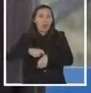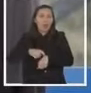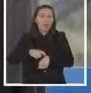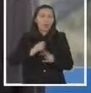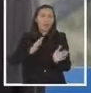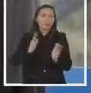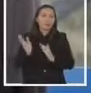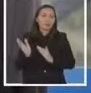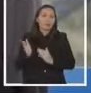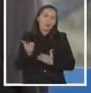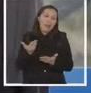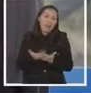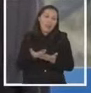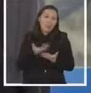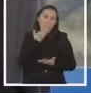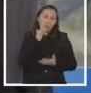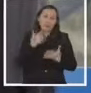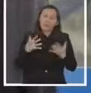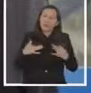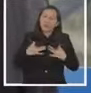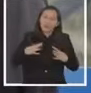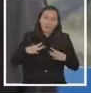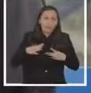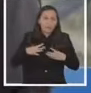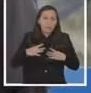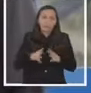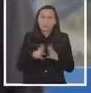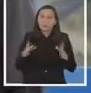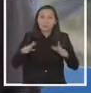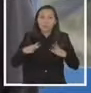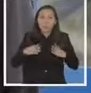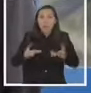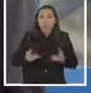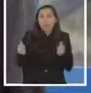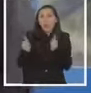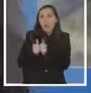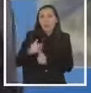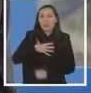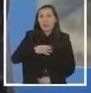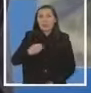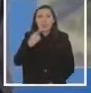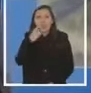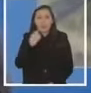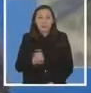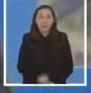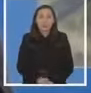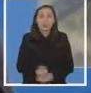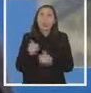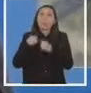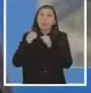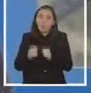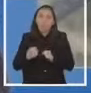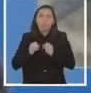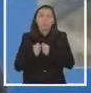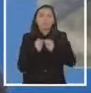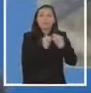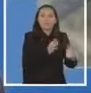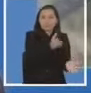no... favoreció bastante. Yo estoy feliz. Feliz porque ahora puedo estar con mi hijo. Lo puedo llevar al